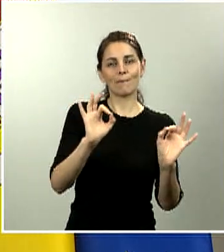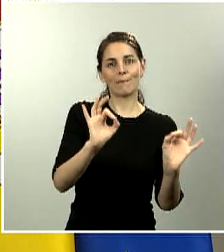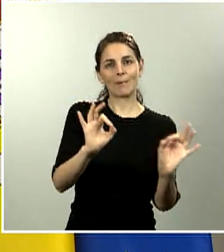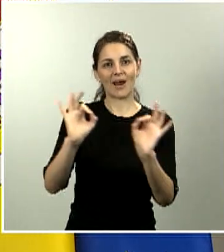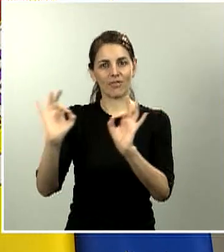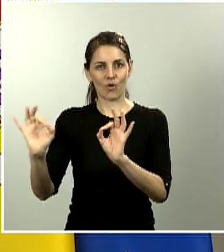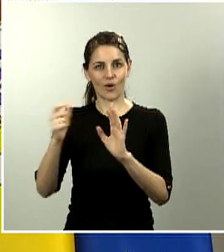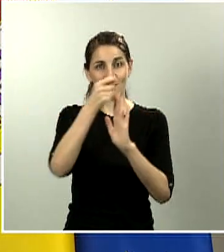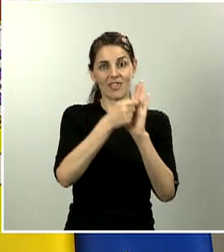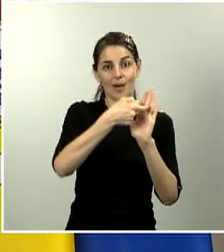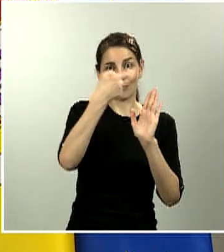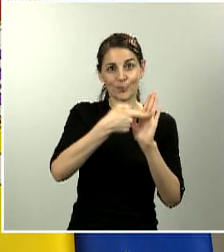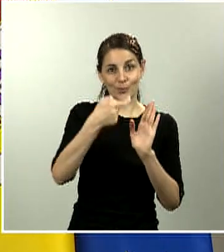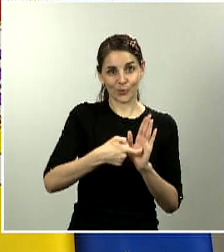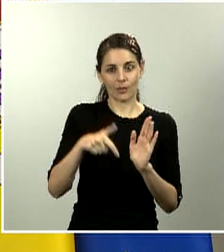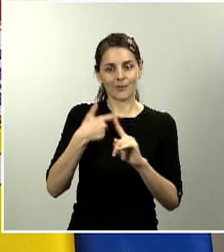reconstrucción, que va a ser un